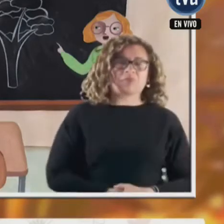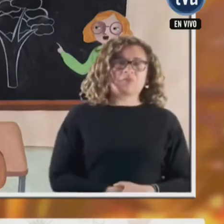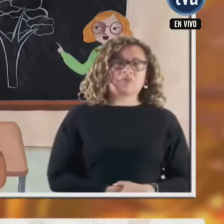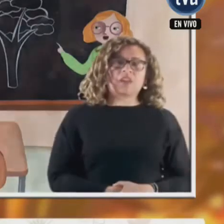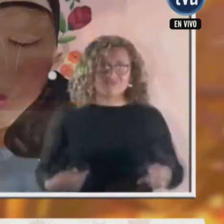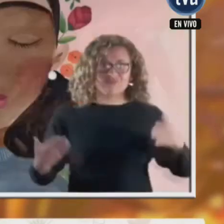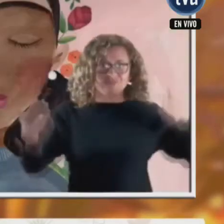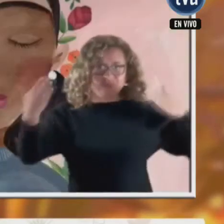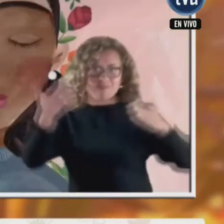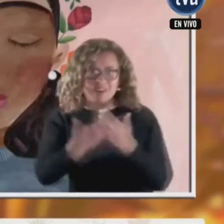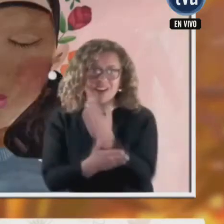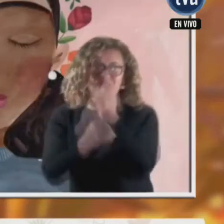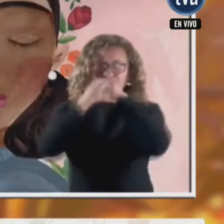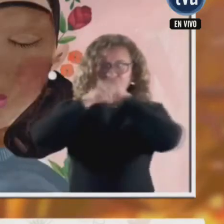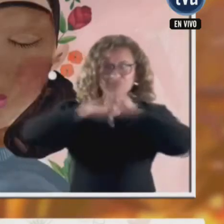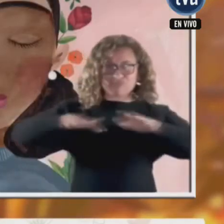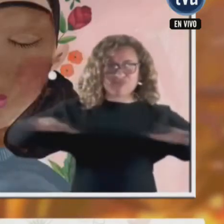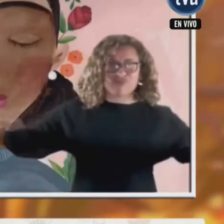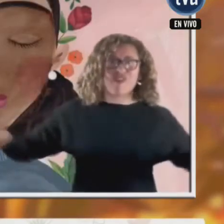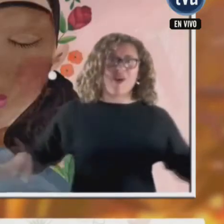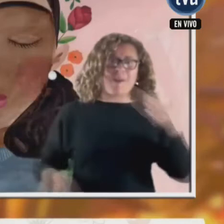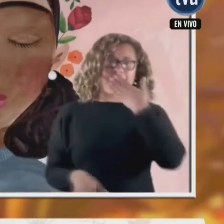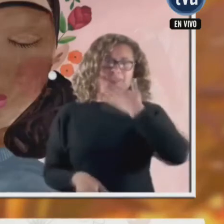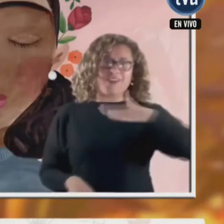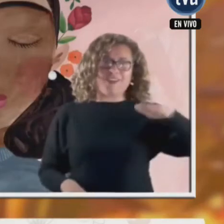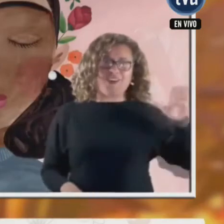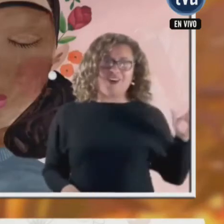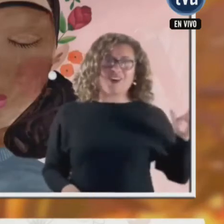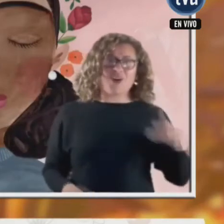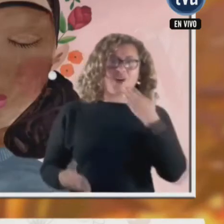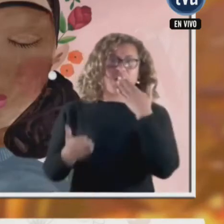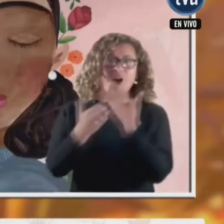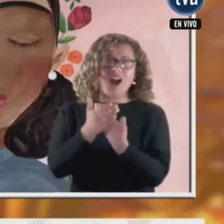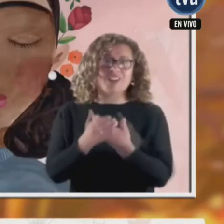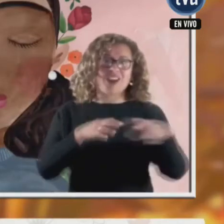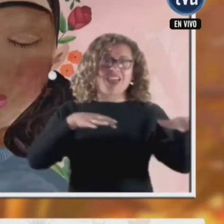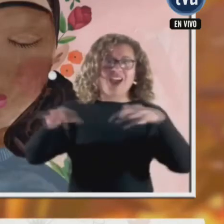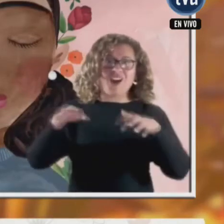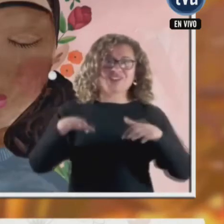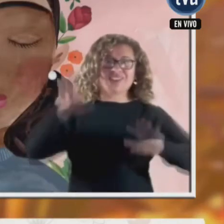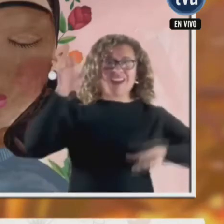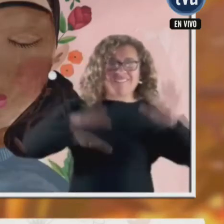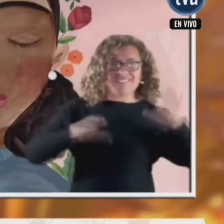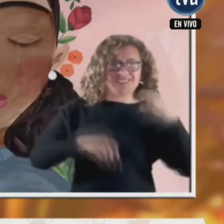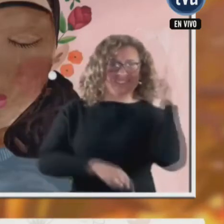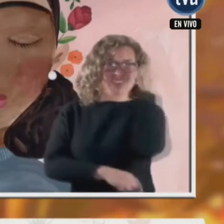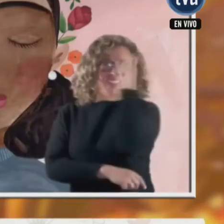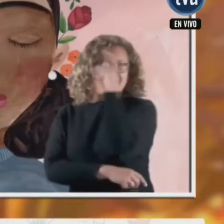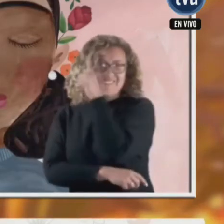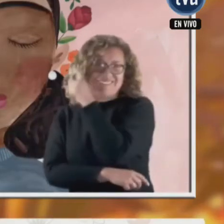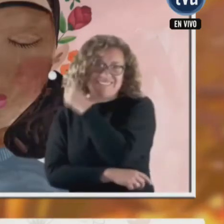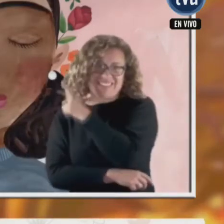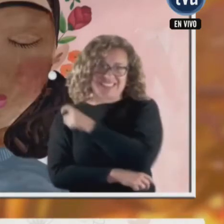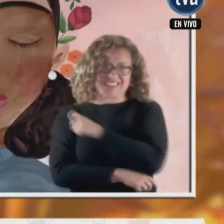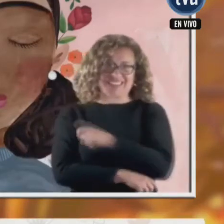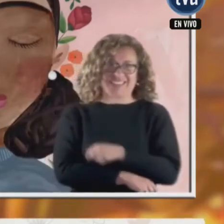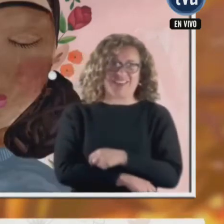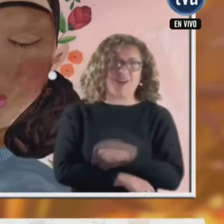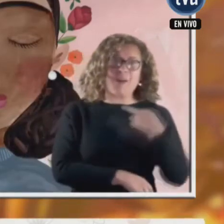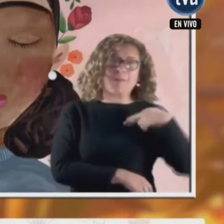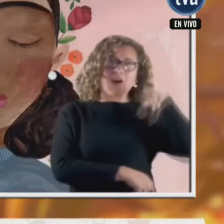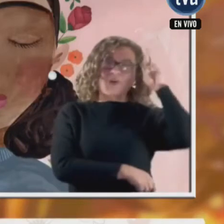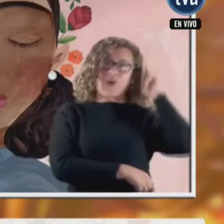y en este caso de migración. El libro que estamos viendo, que está en formato de audiolibro, es decir, que se